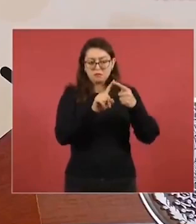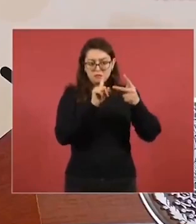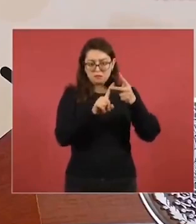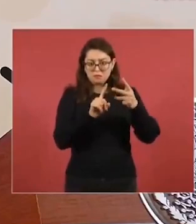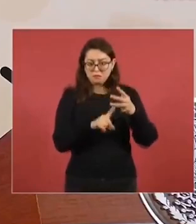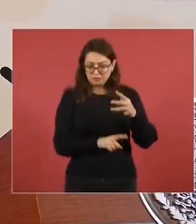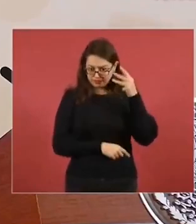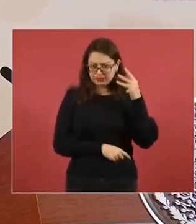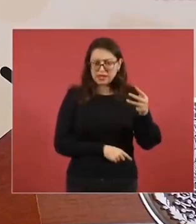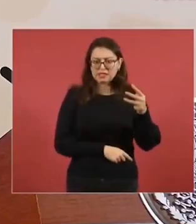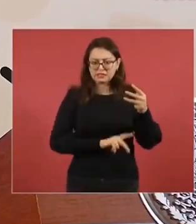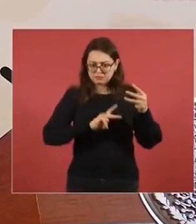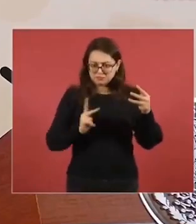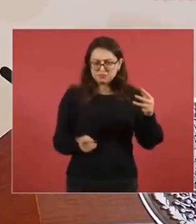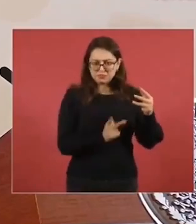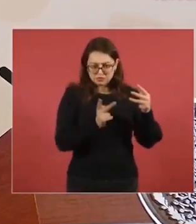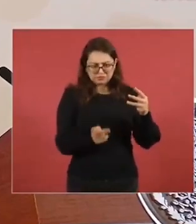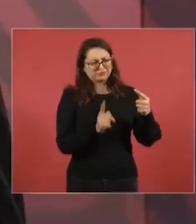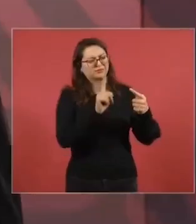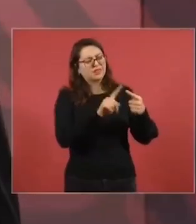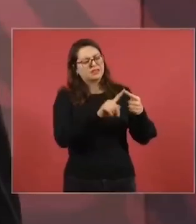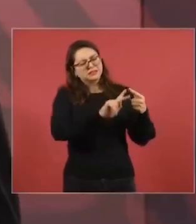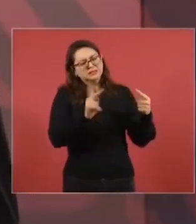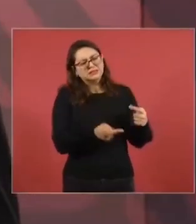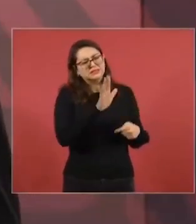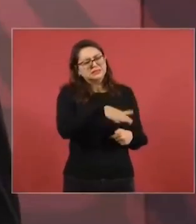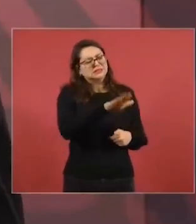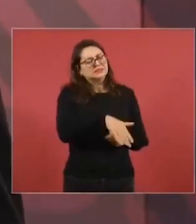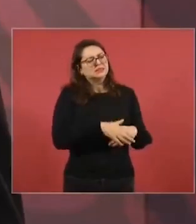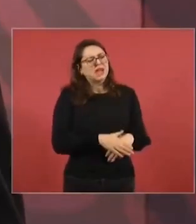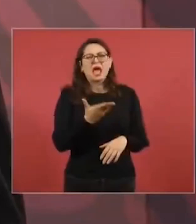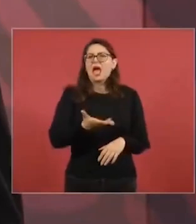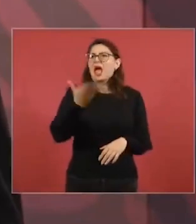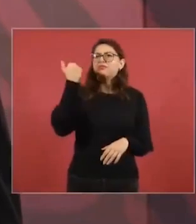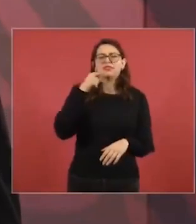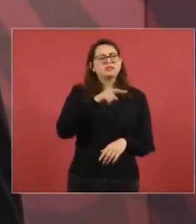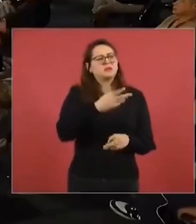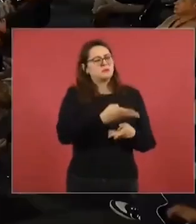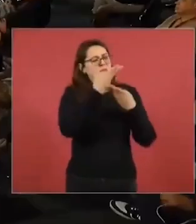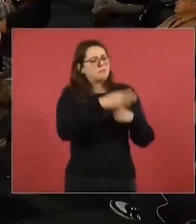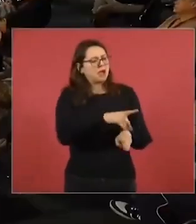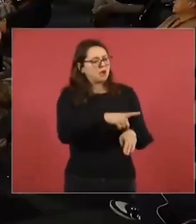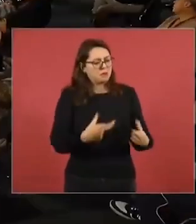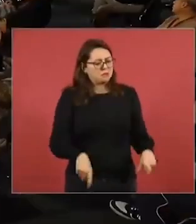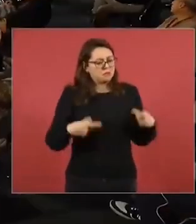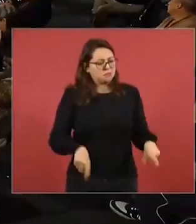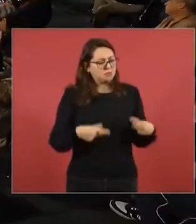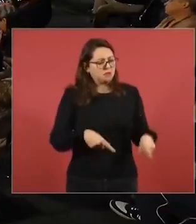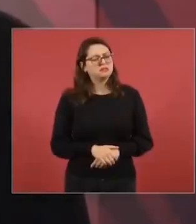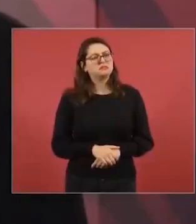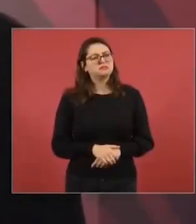Una, ¿por qué convirtió las deudas privadas de unos cuantos en deuda